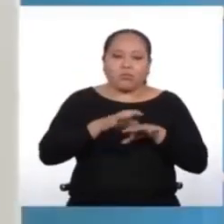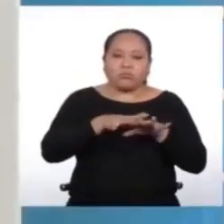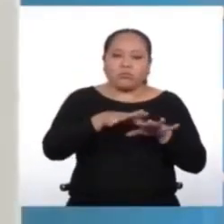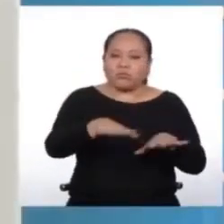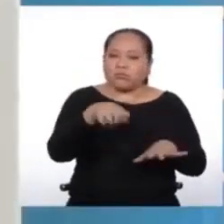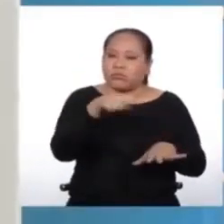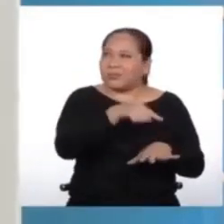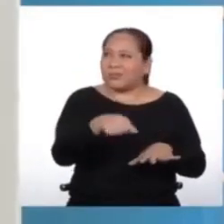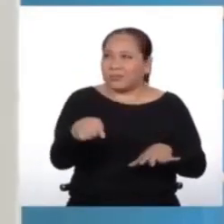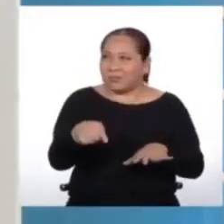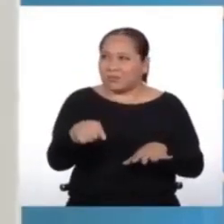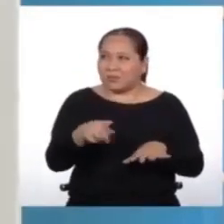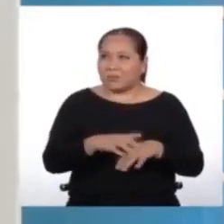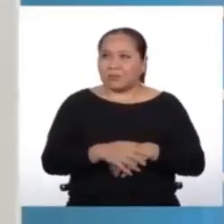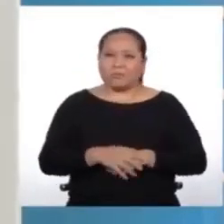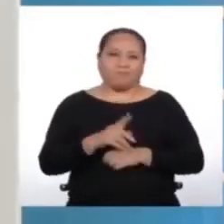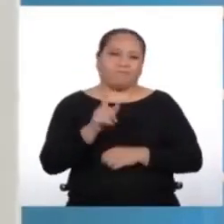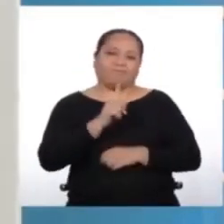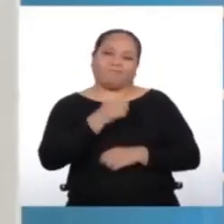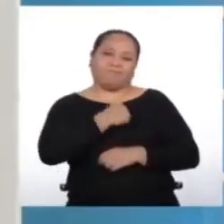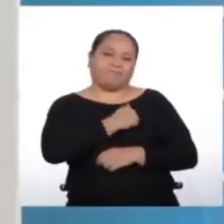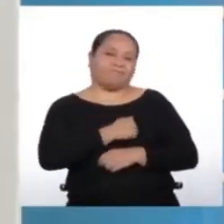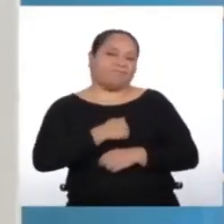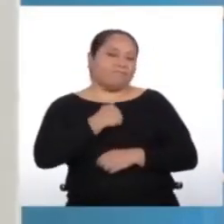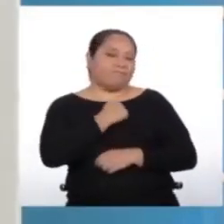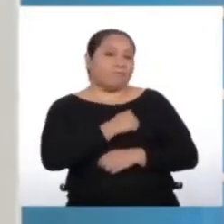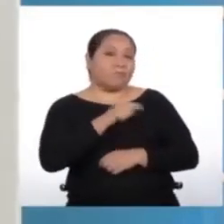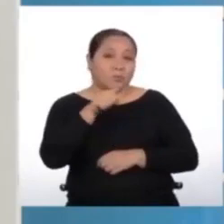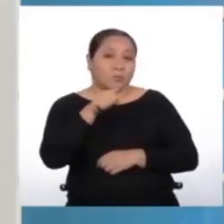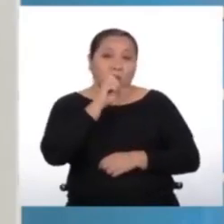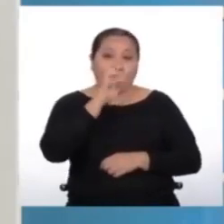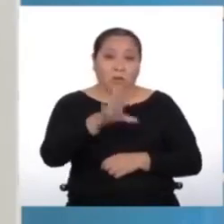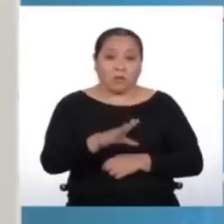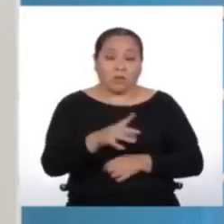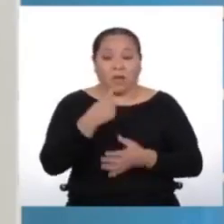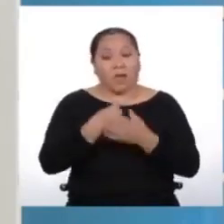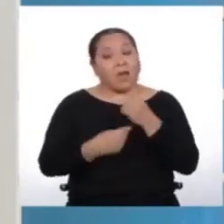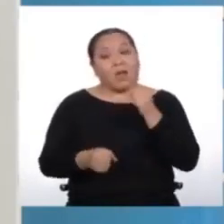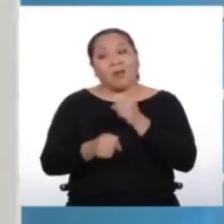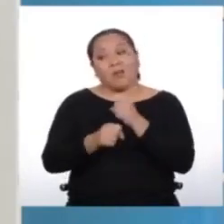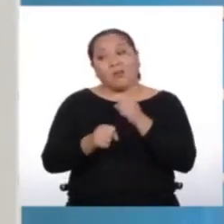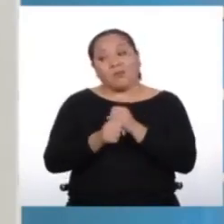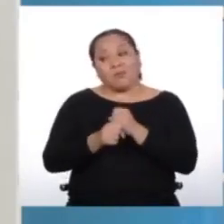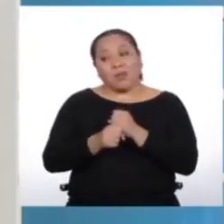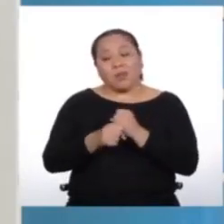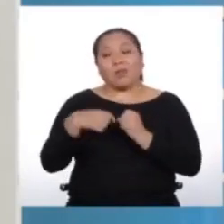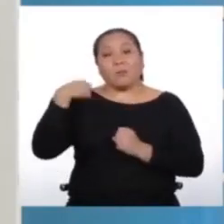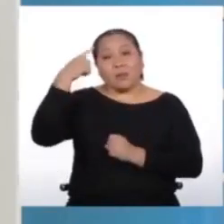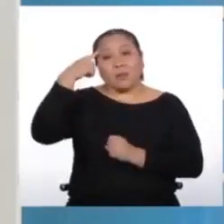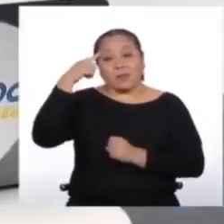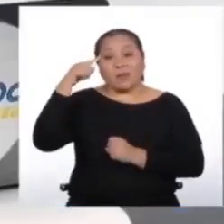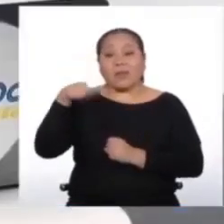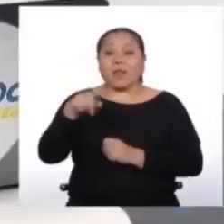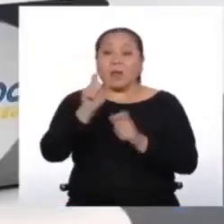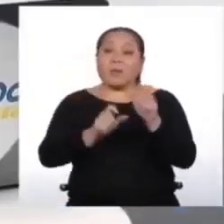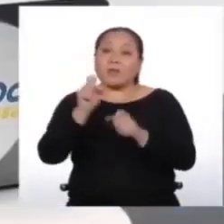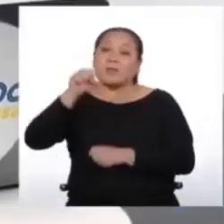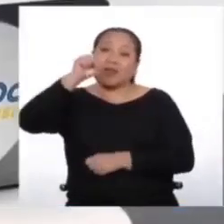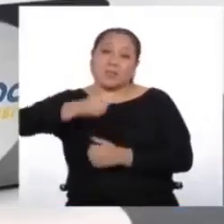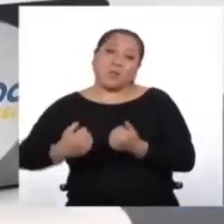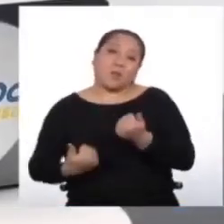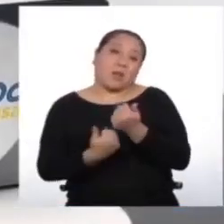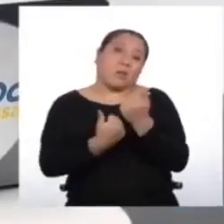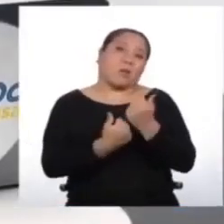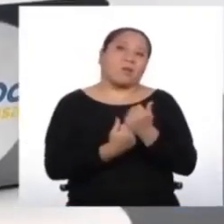cadena? No, y sería muy triste, como dices, a confiar y mantenernos firmes en las ganas de apoyar.